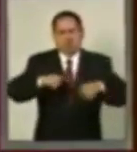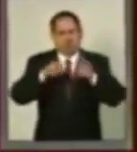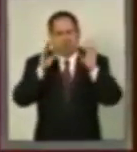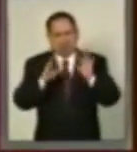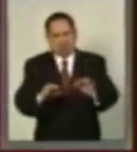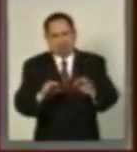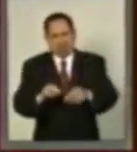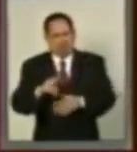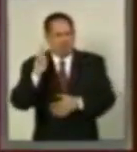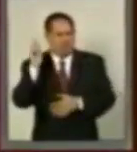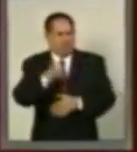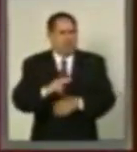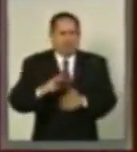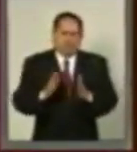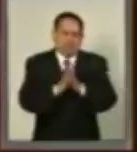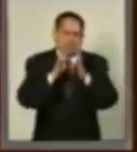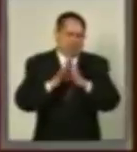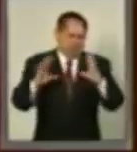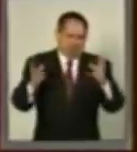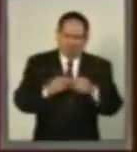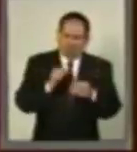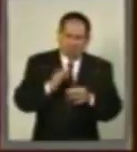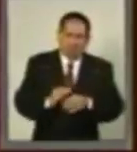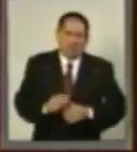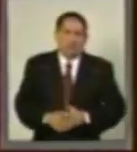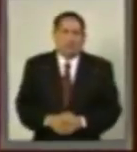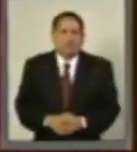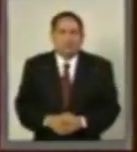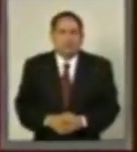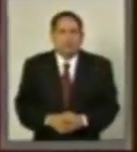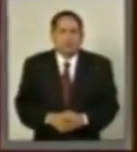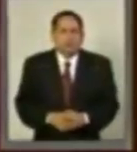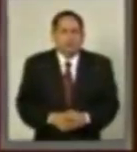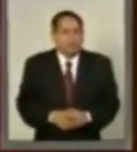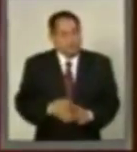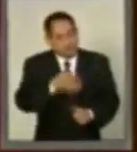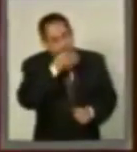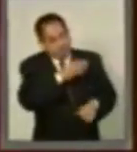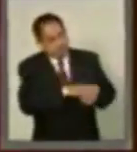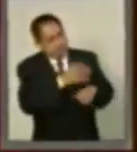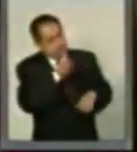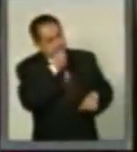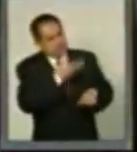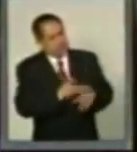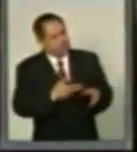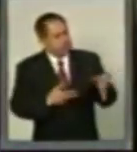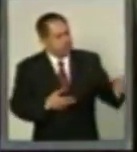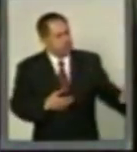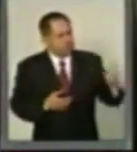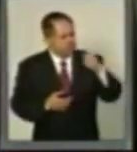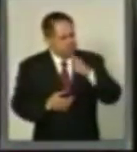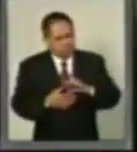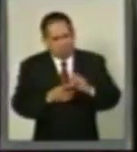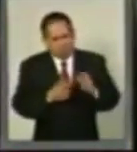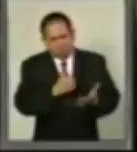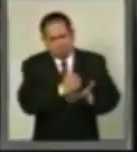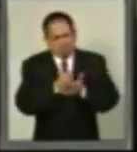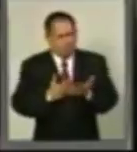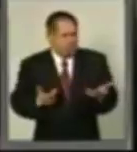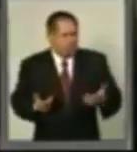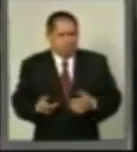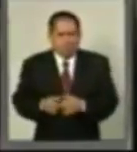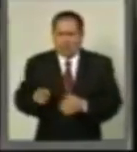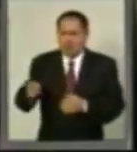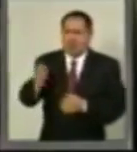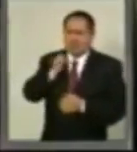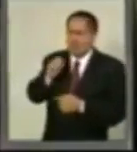que por supuesto que participaron activamente. De aquí, secretario, que yo quisiera que usted nos ayudara, aunque la